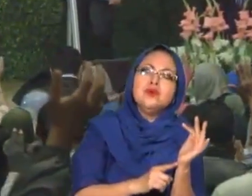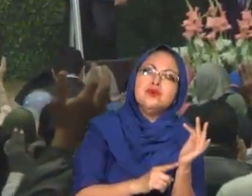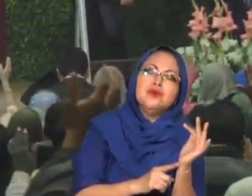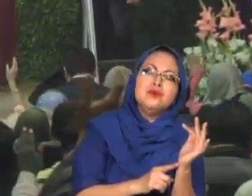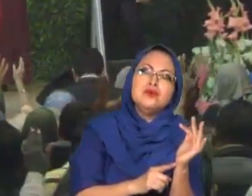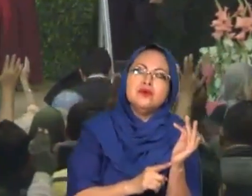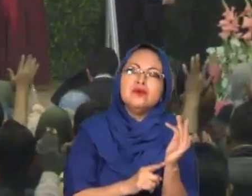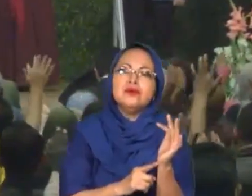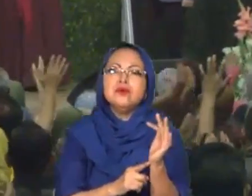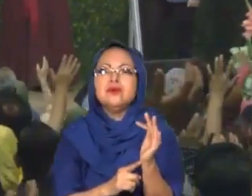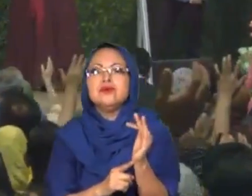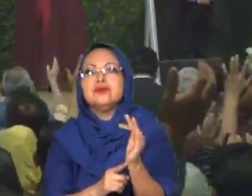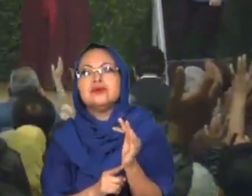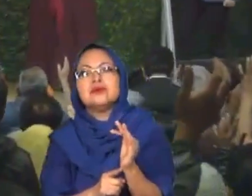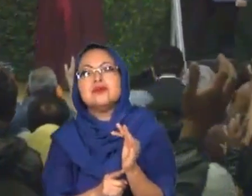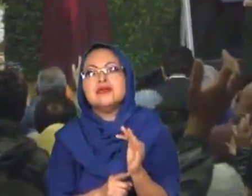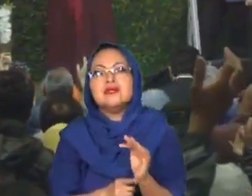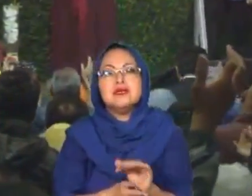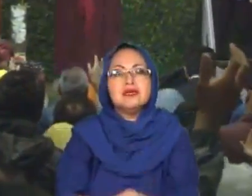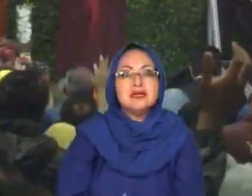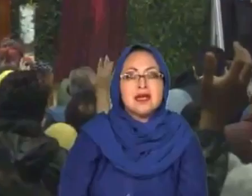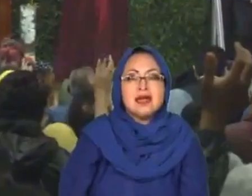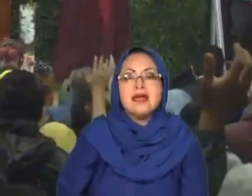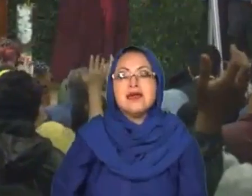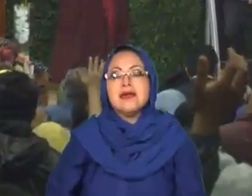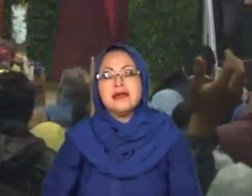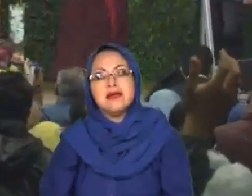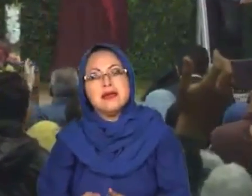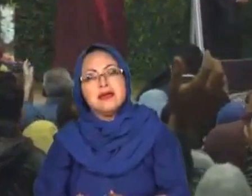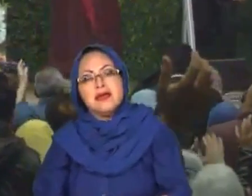Jesús. Y no sé dónde estuviera hoy.